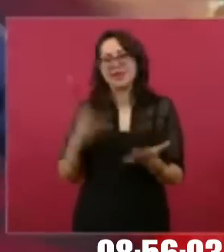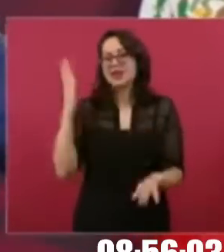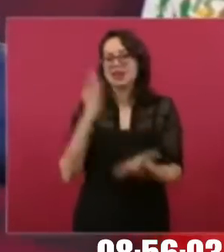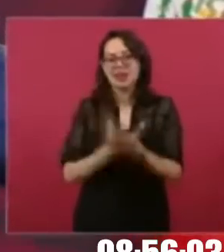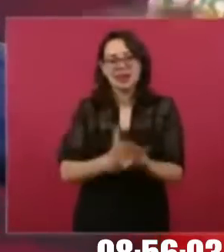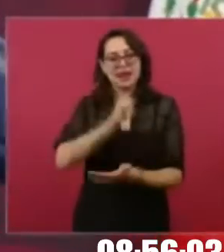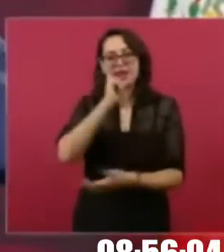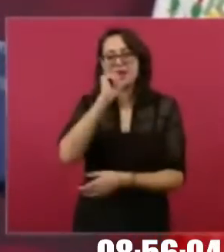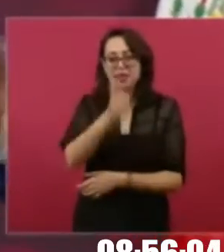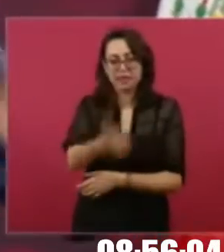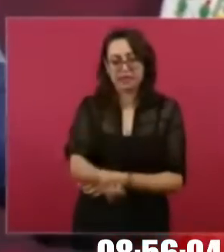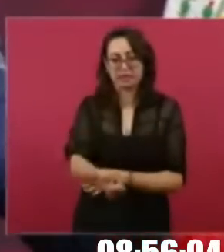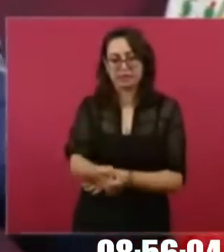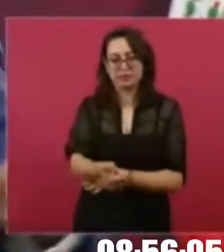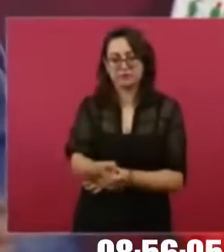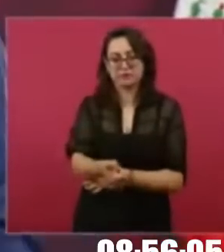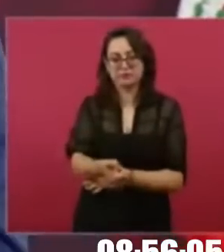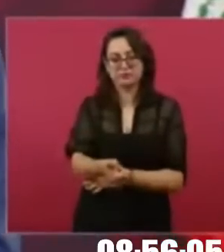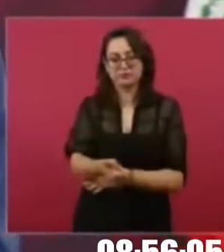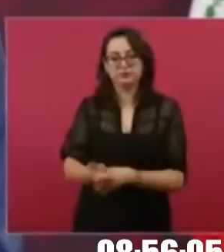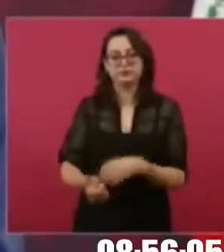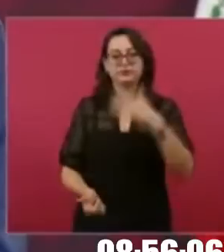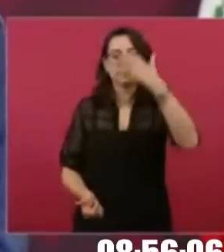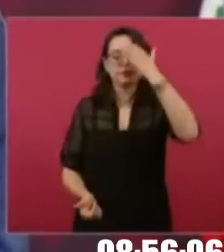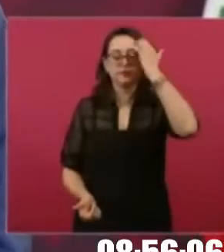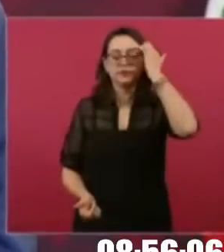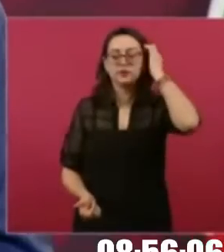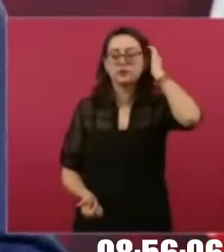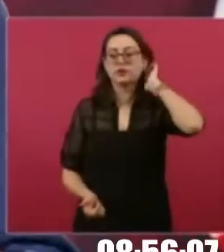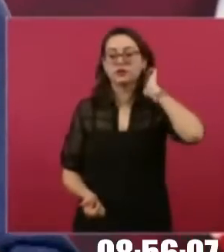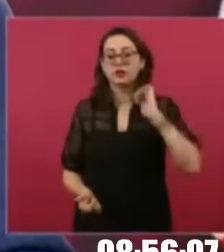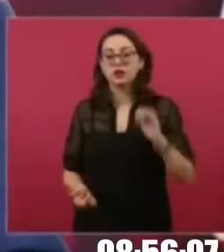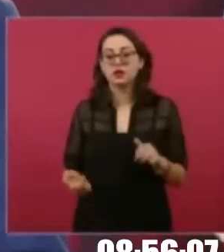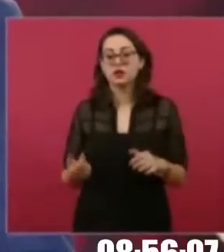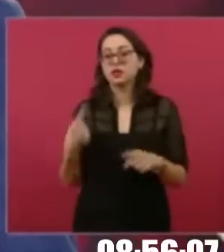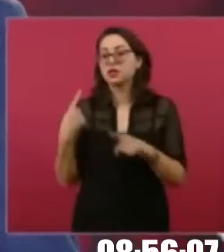no tenemos favoritos